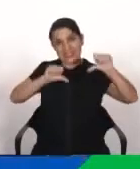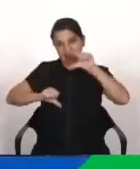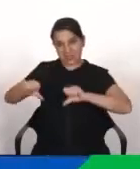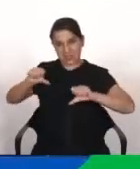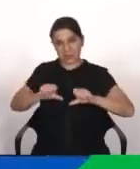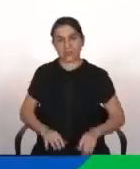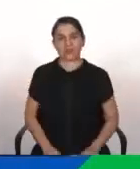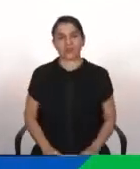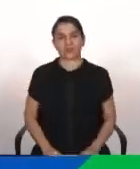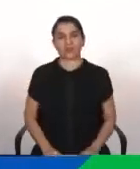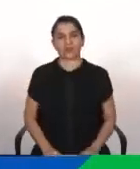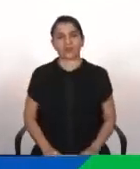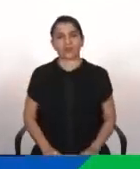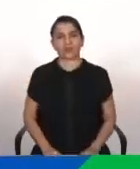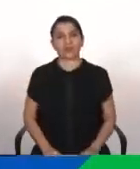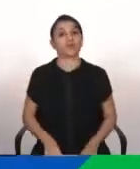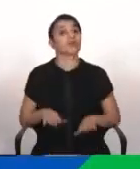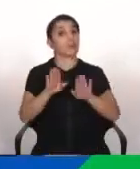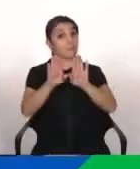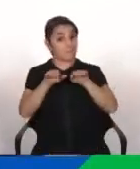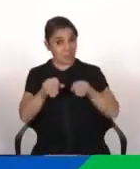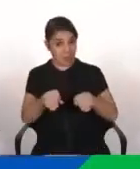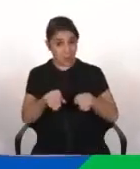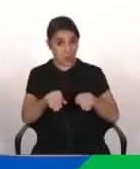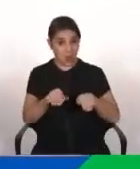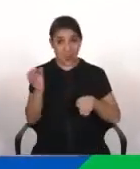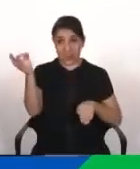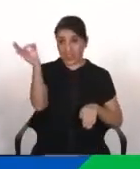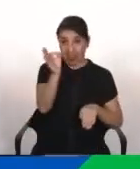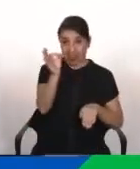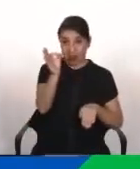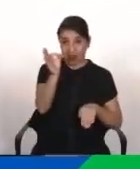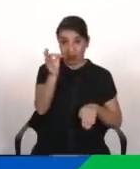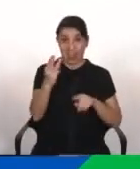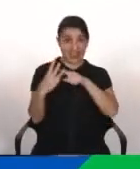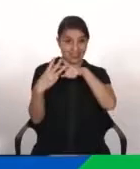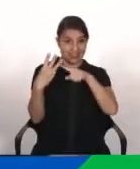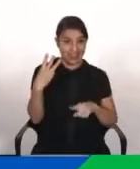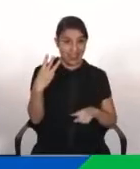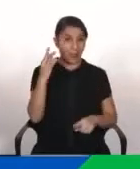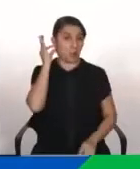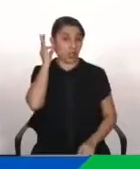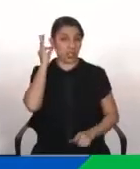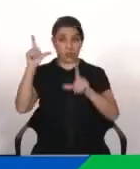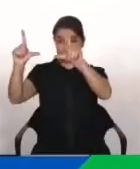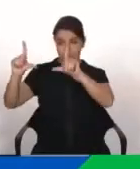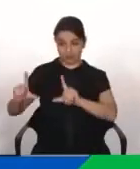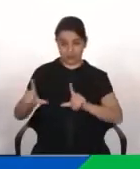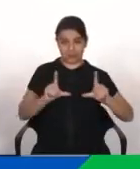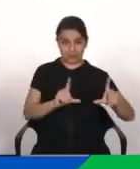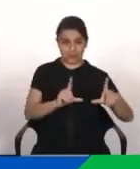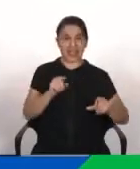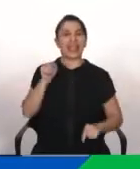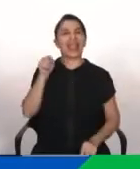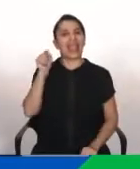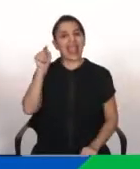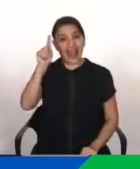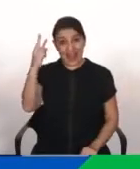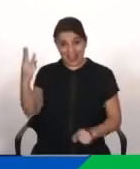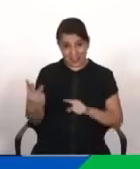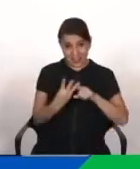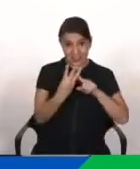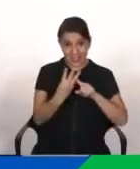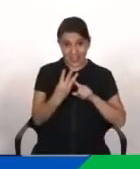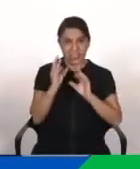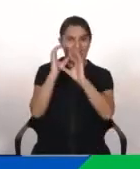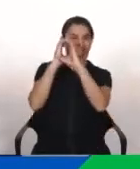Como dijo Karina, Javiera, Carolina, ellas son astrónomas del canal Star Trek. Y justamente, no solamente son